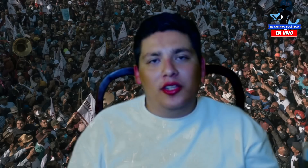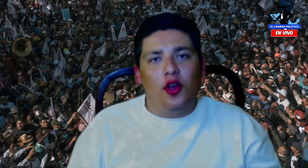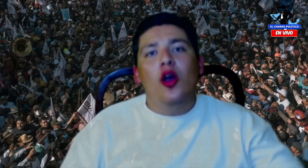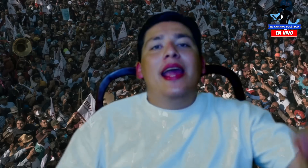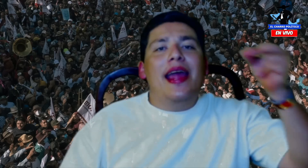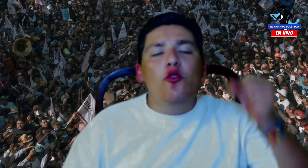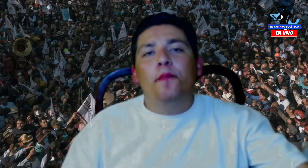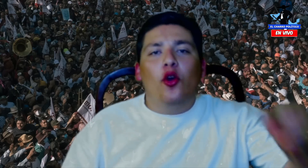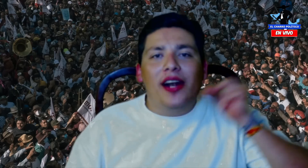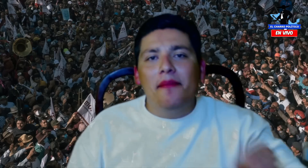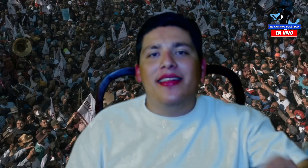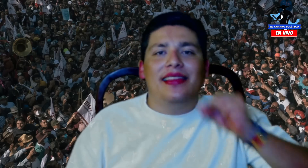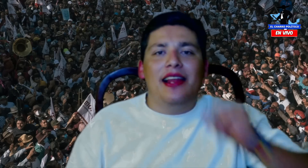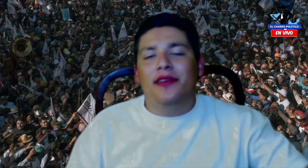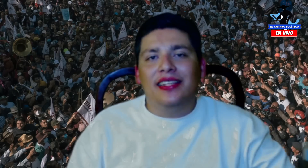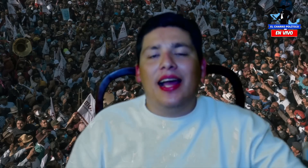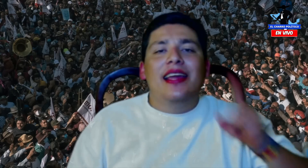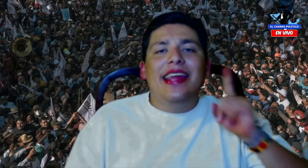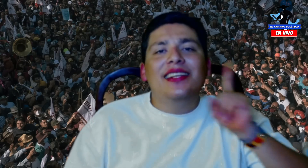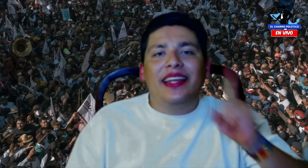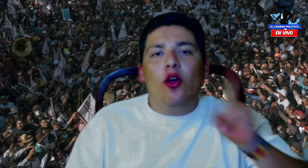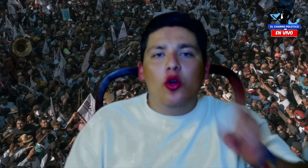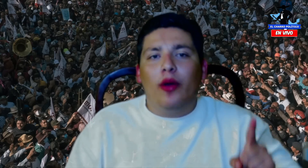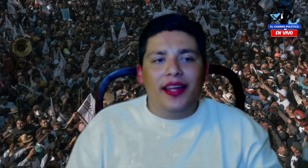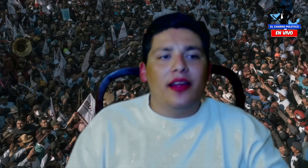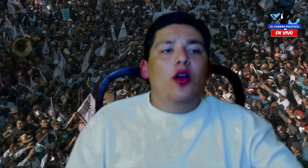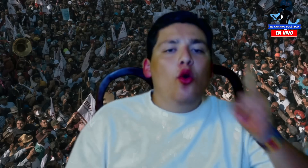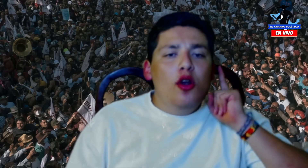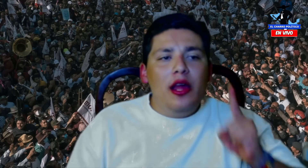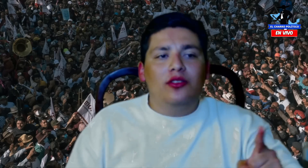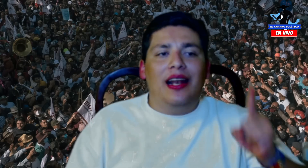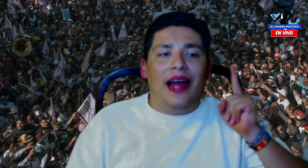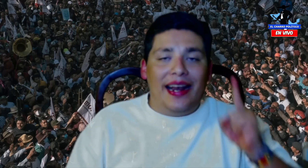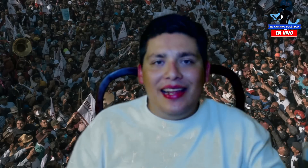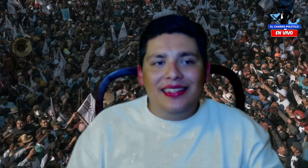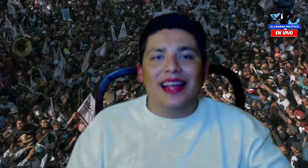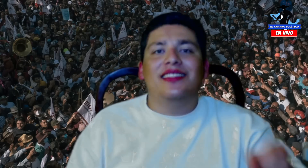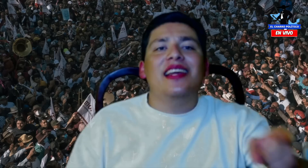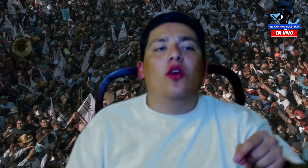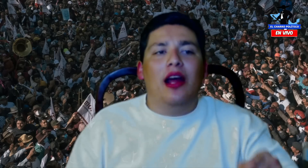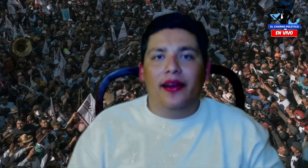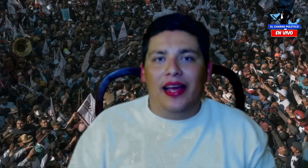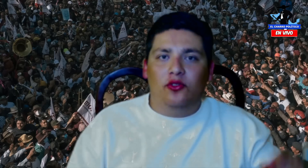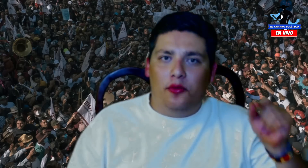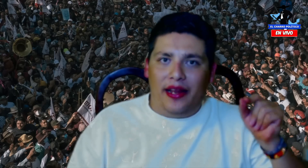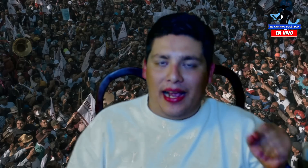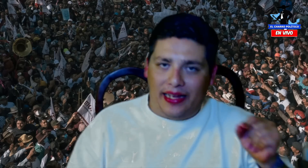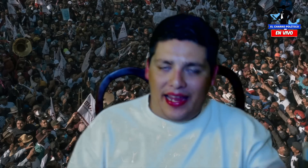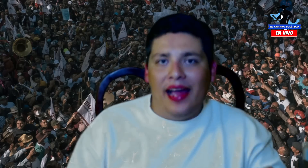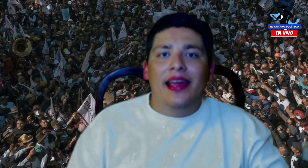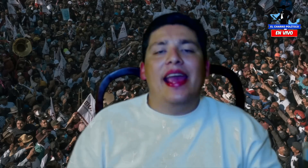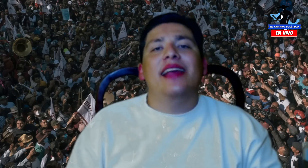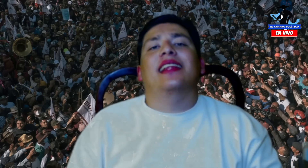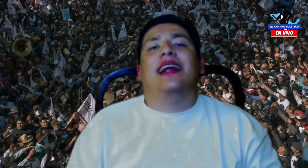que sucedió en un programa de Televisa y es que, ojo aquí, uno de los analistas dijo la verdad sobre la